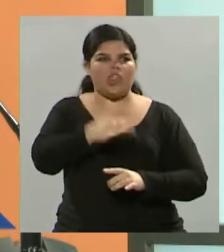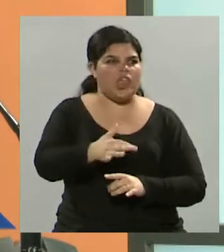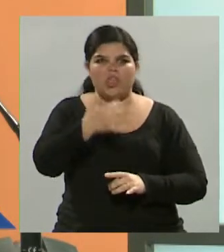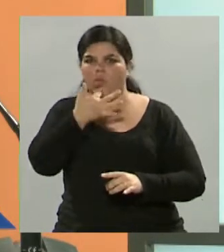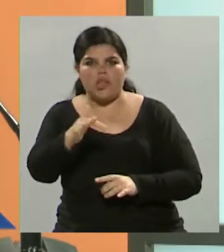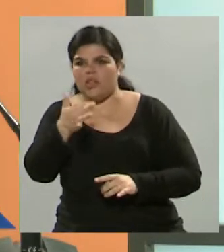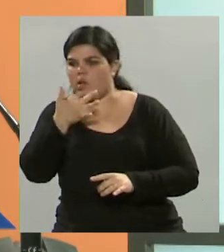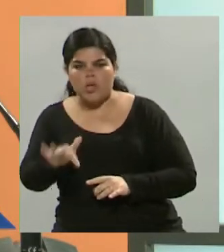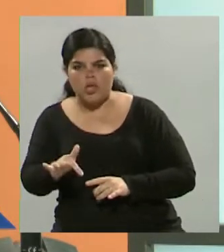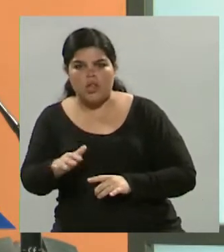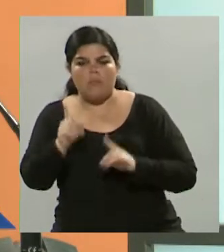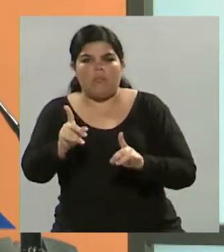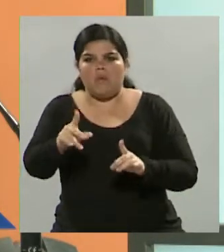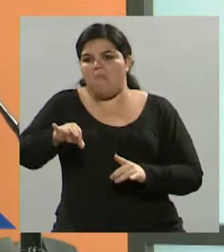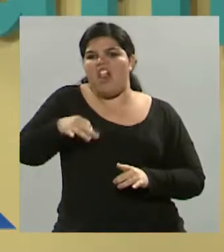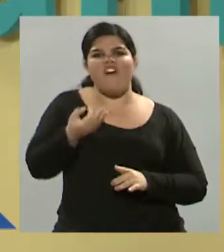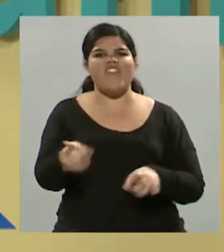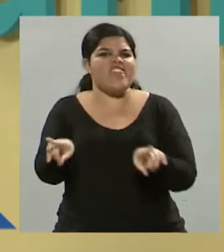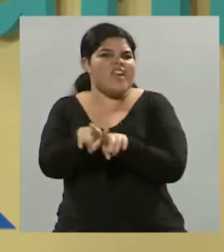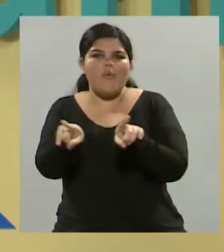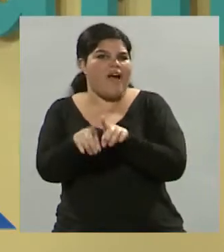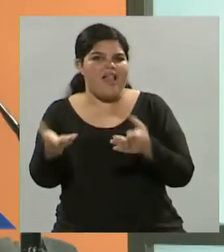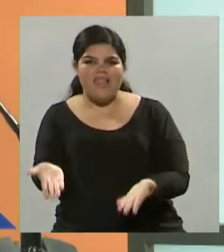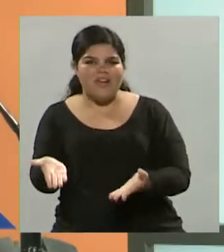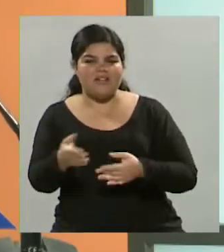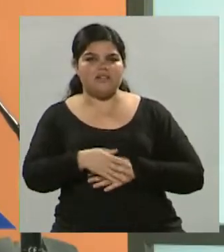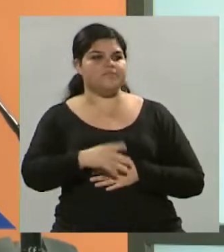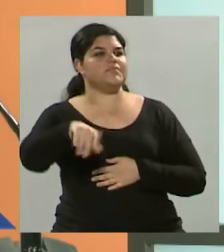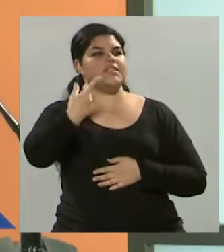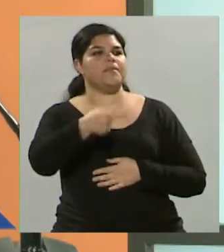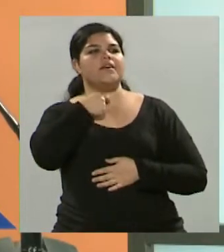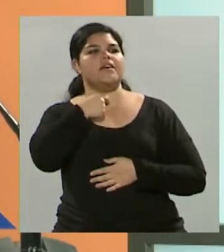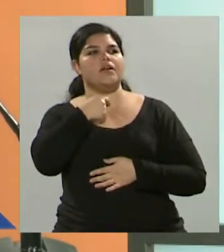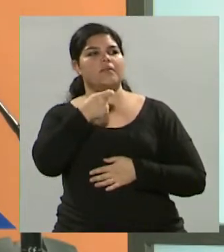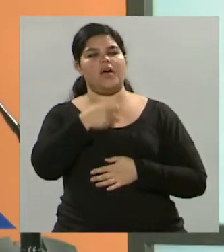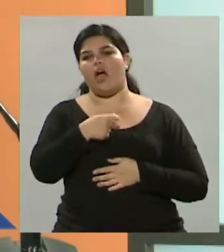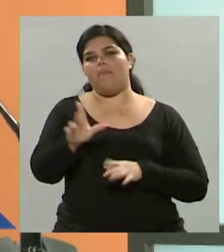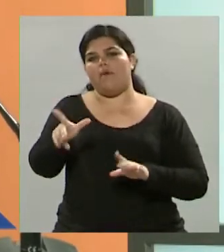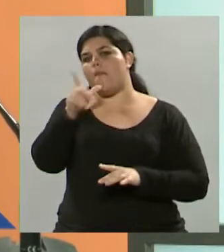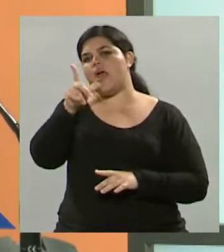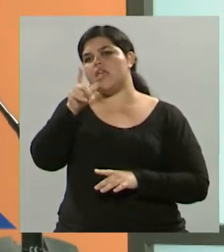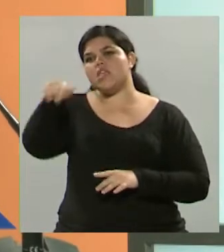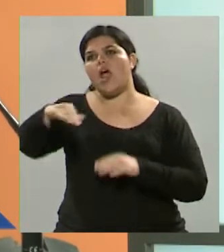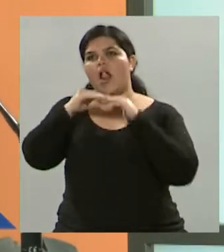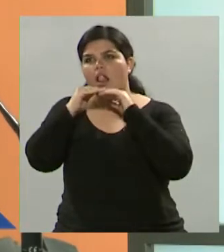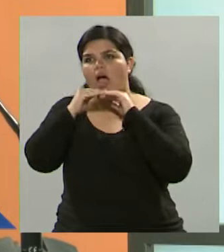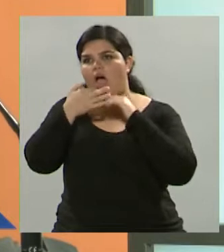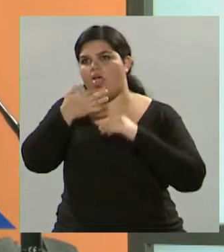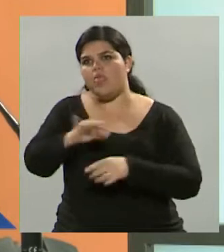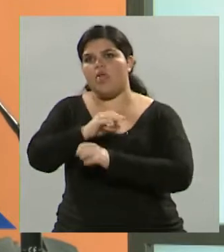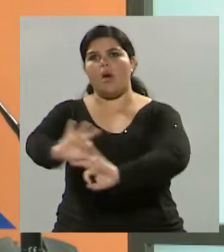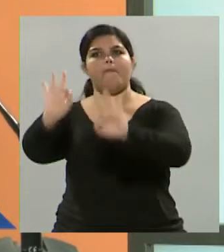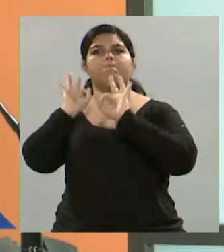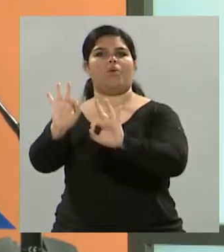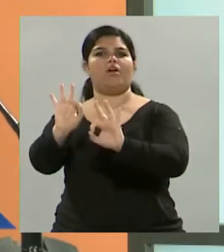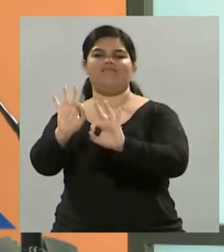está pasando en la vida. Siempre queremos cerrar. Claro, pero pareciera que si vas a ver un espectáculo deberías entenderlo todo, ¿no? Entonces un poco es